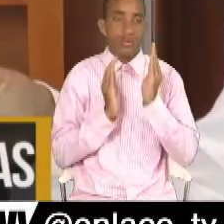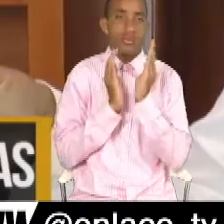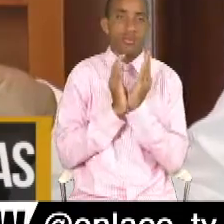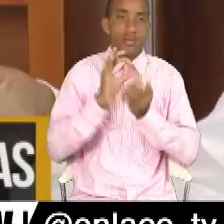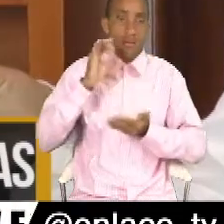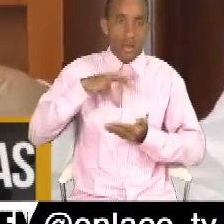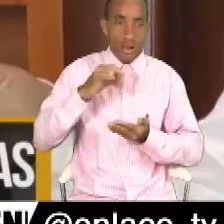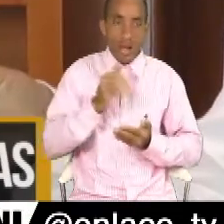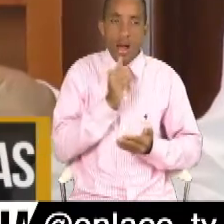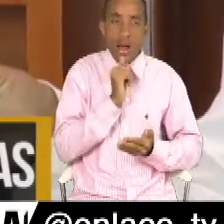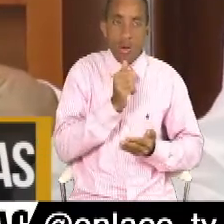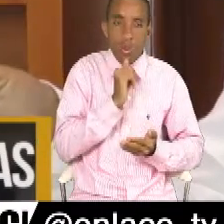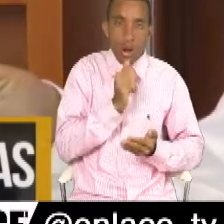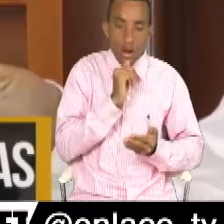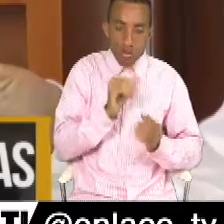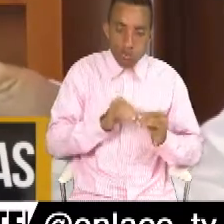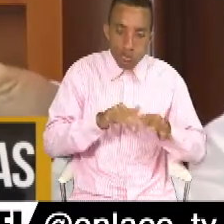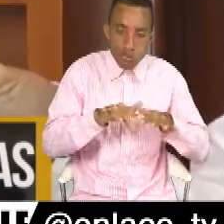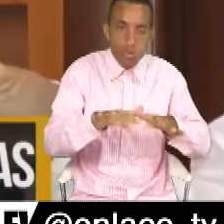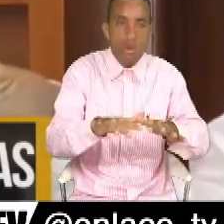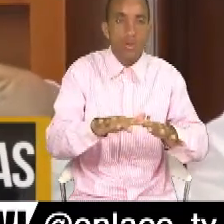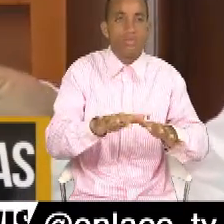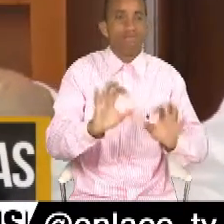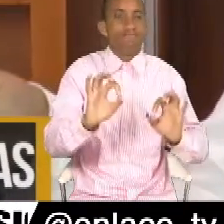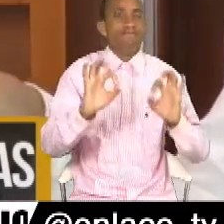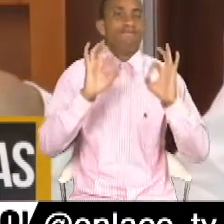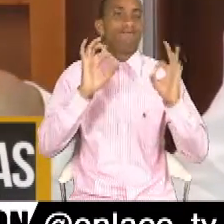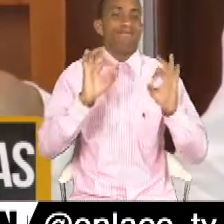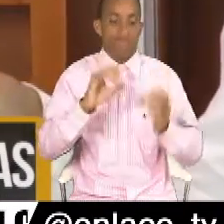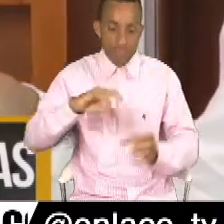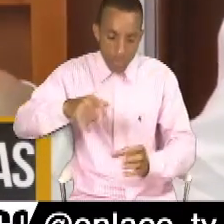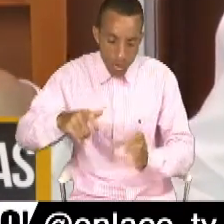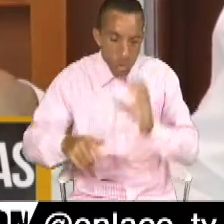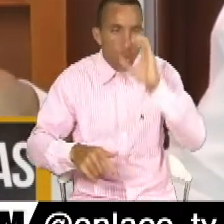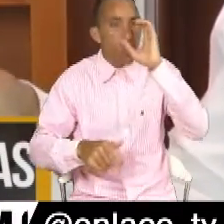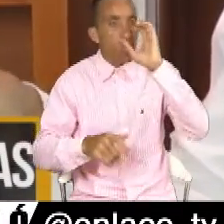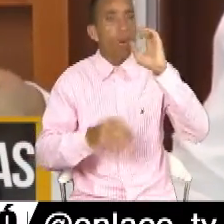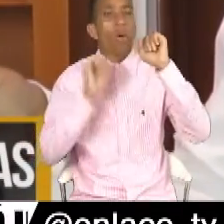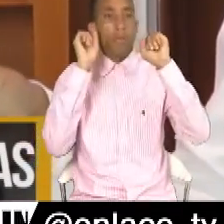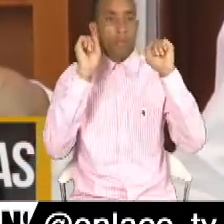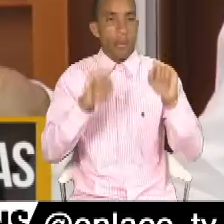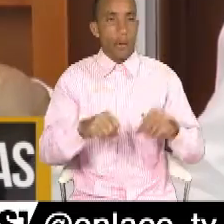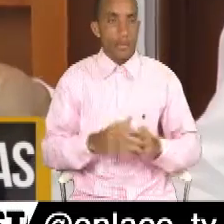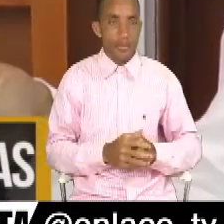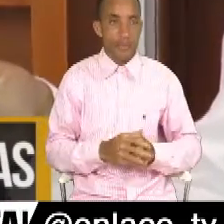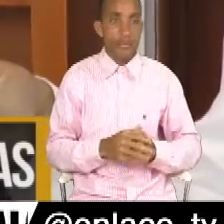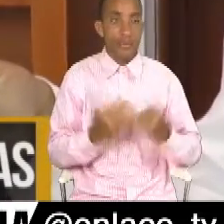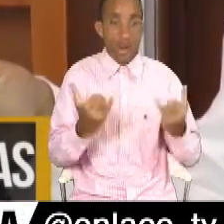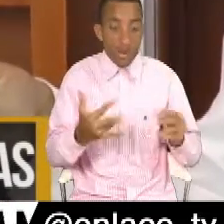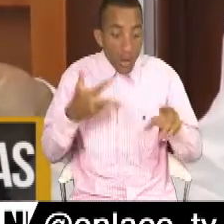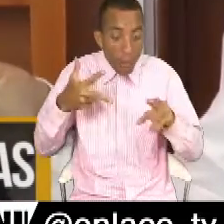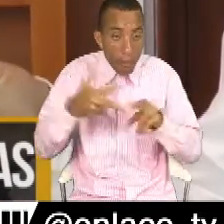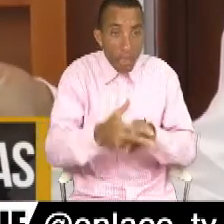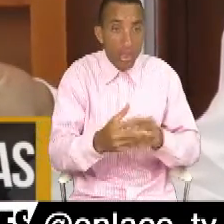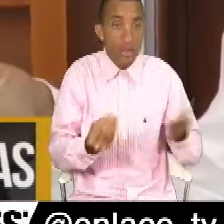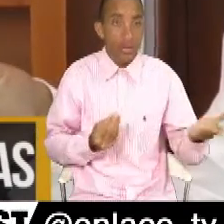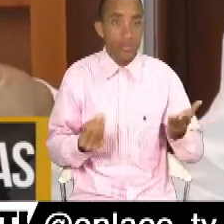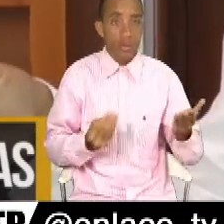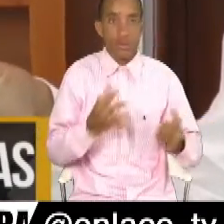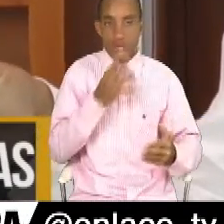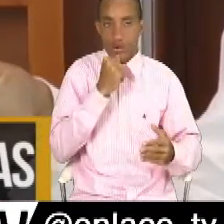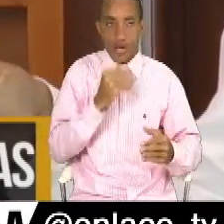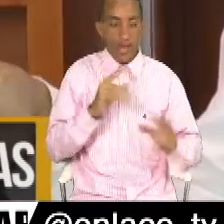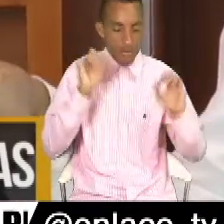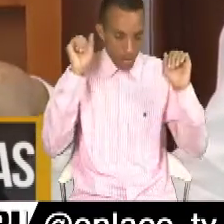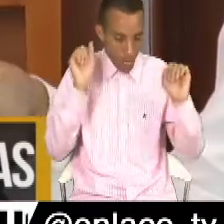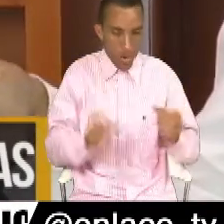para consumo humano. Por lo tanto, es darle un parte de tranquilidad a la comunidad, no va a haber corte de servicio, el agua es apta para